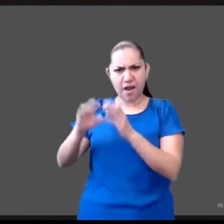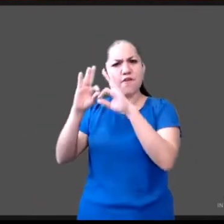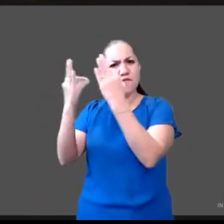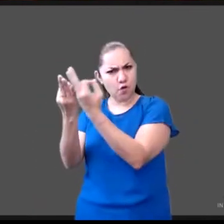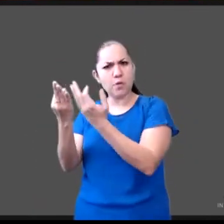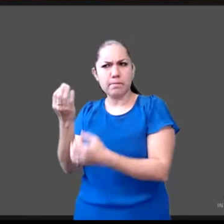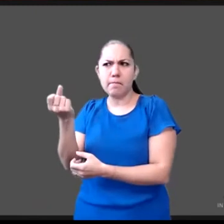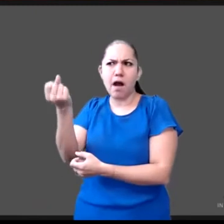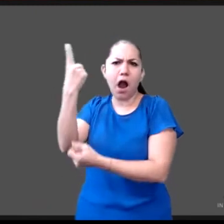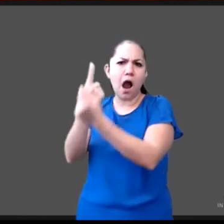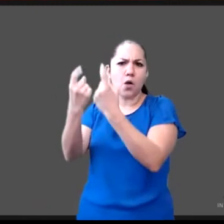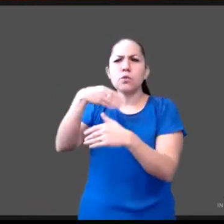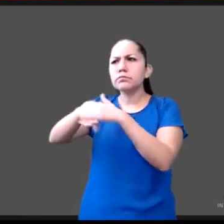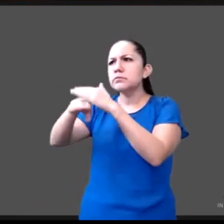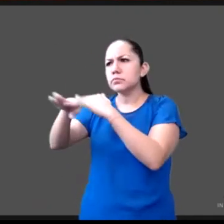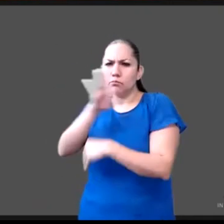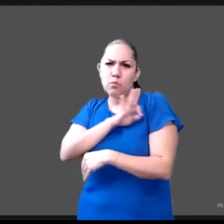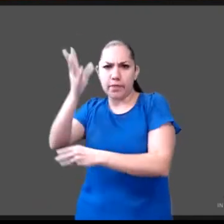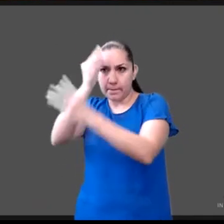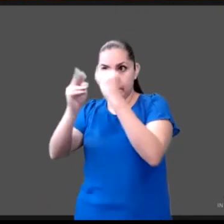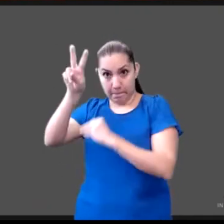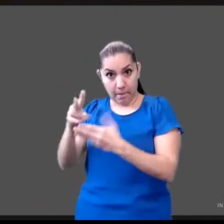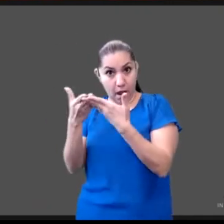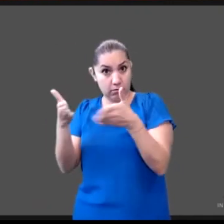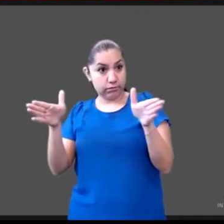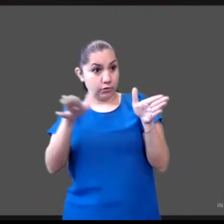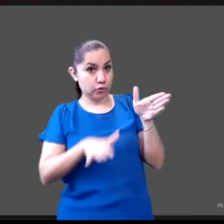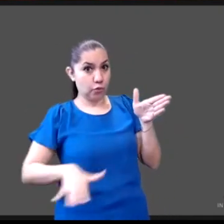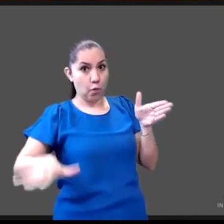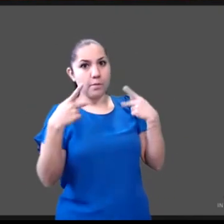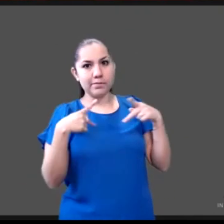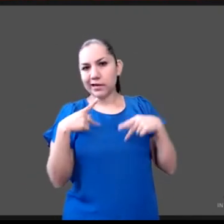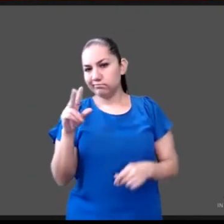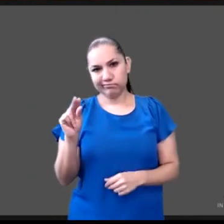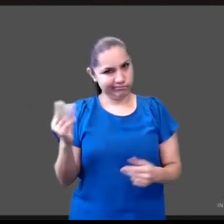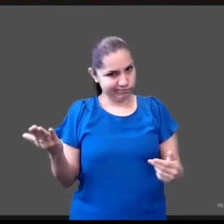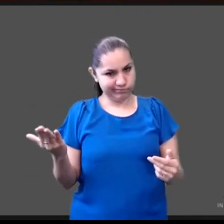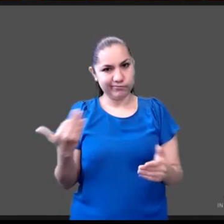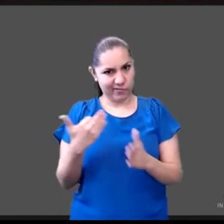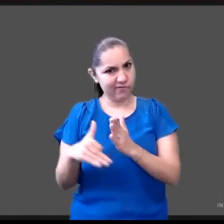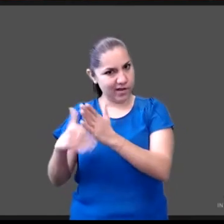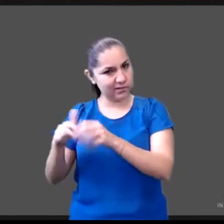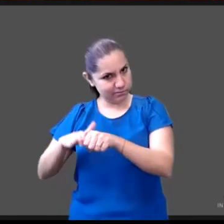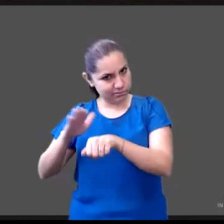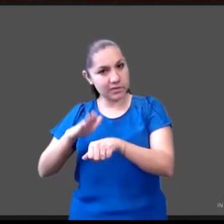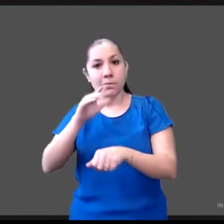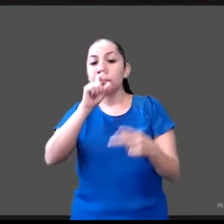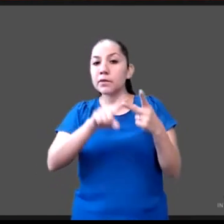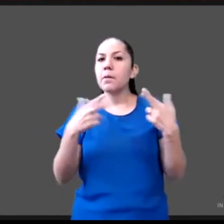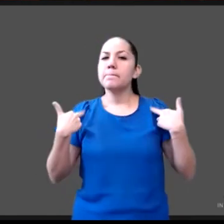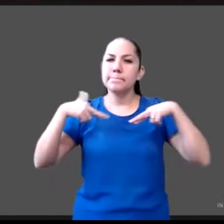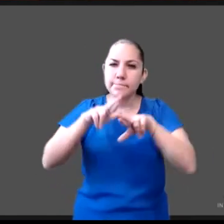pública. La siguiente cuestión es que creo que la formación de maestros, personal de salud, asistentes sociales